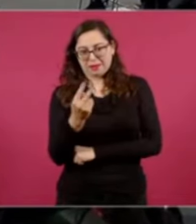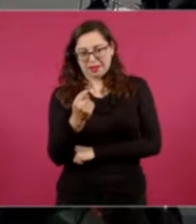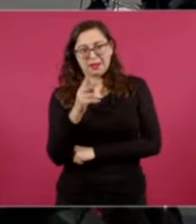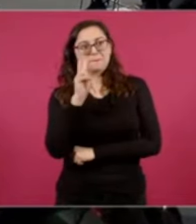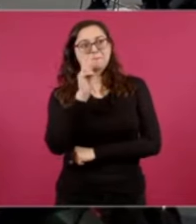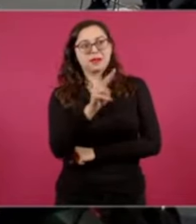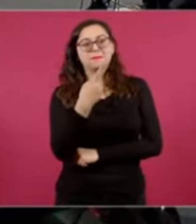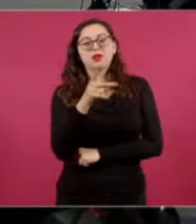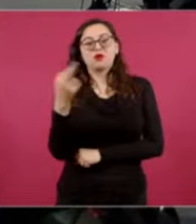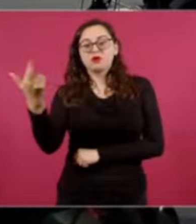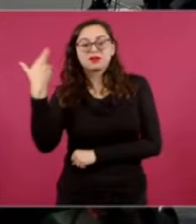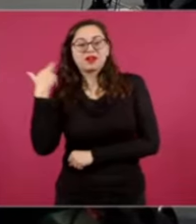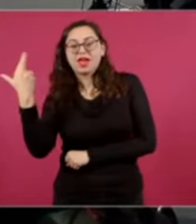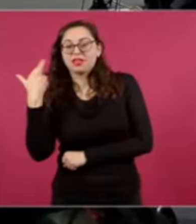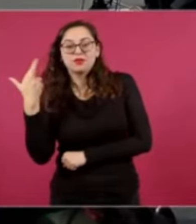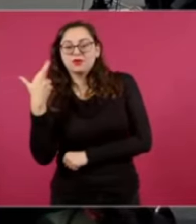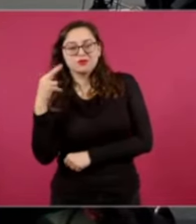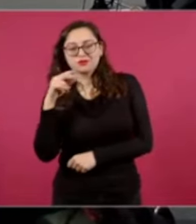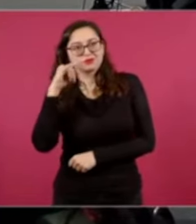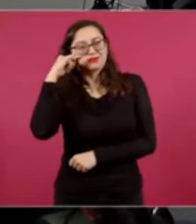por radio.